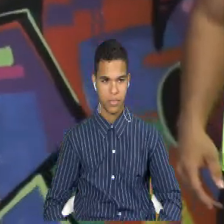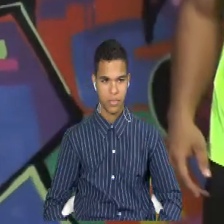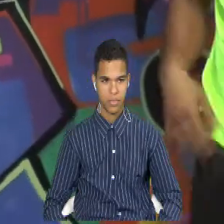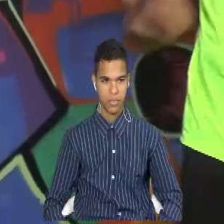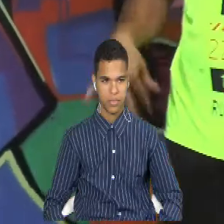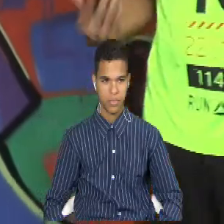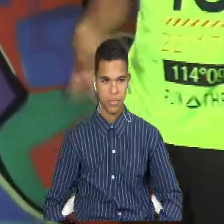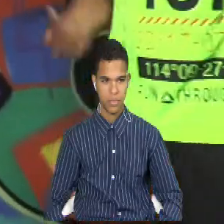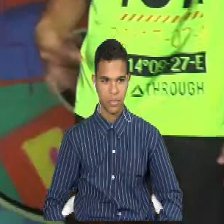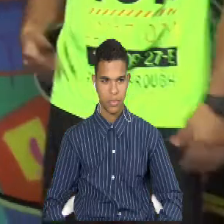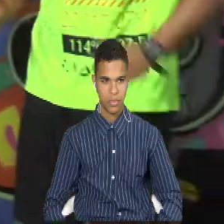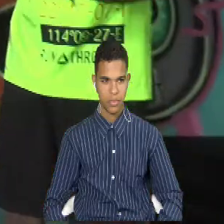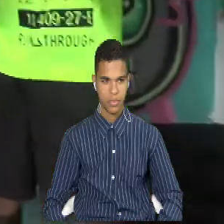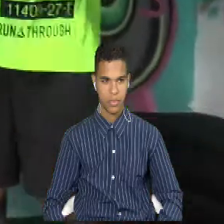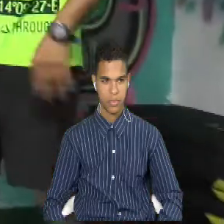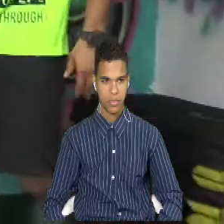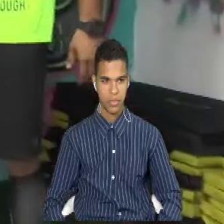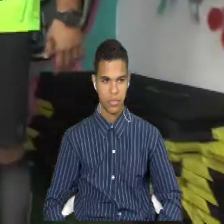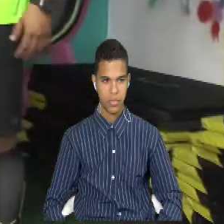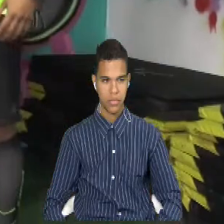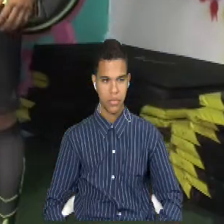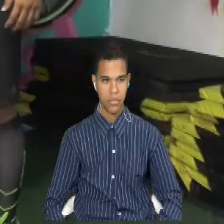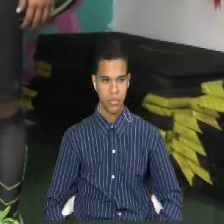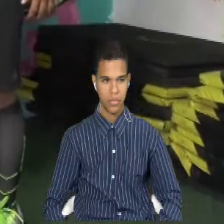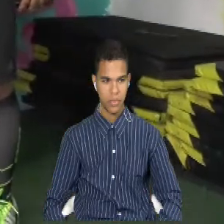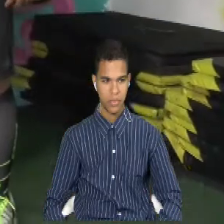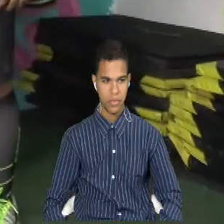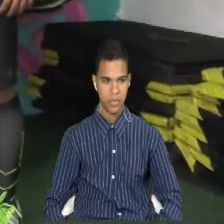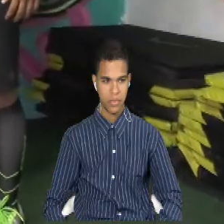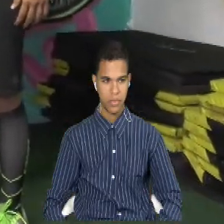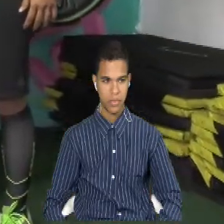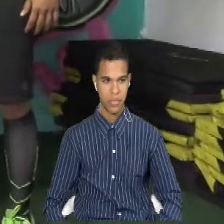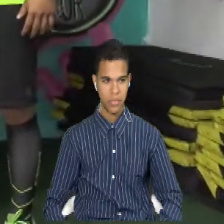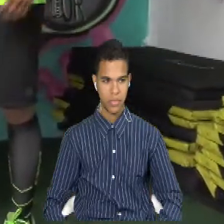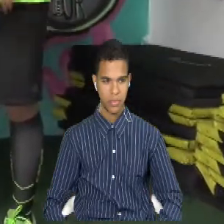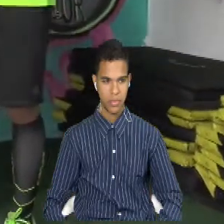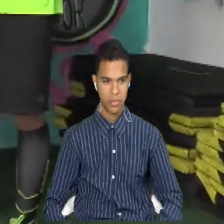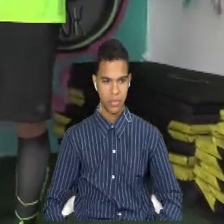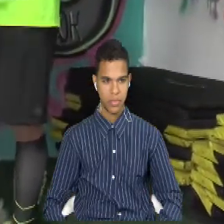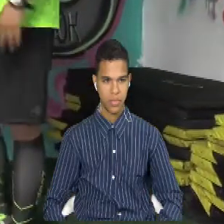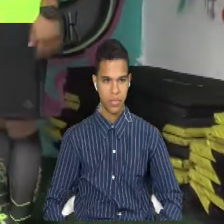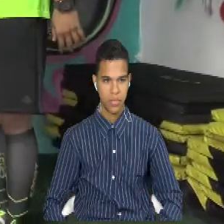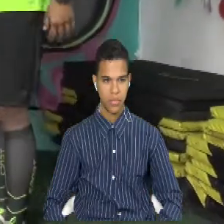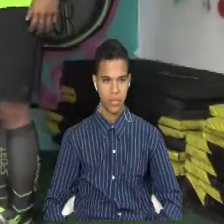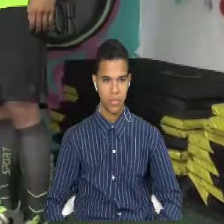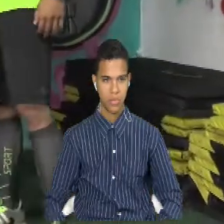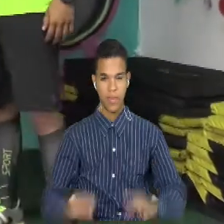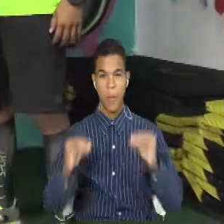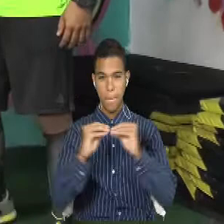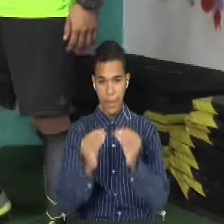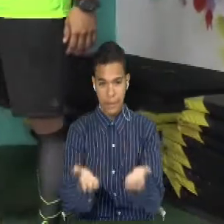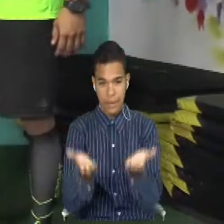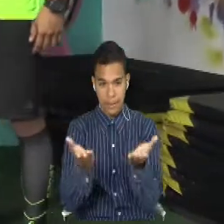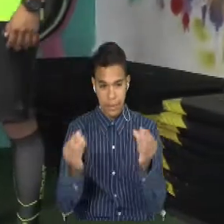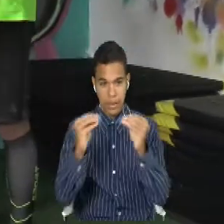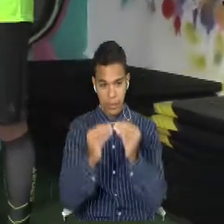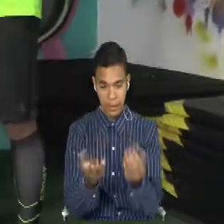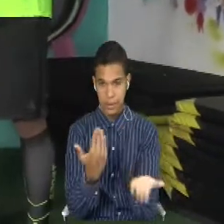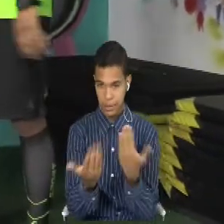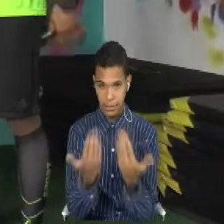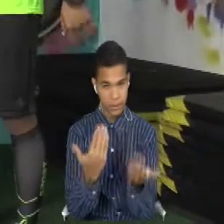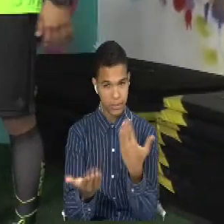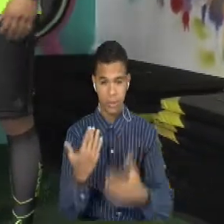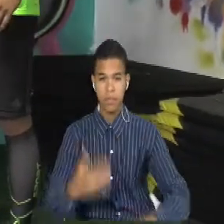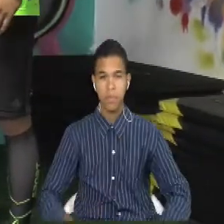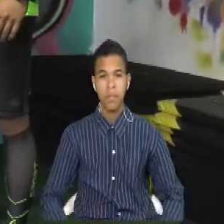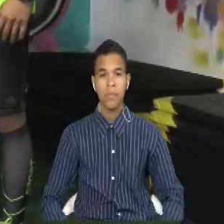dos sentadillas. Vamos, dale. Paro, vamos. 1 y 2, exacto, sigue, vamos 2, dale, otra